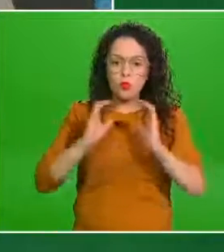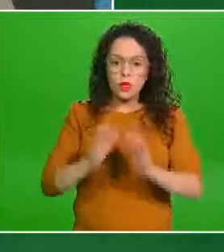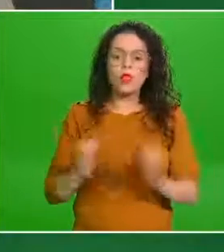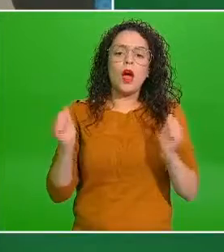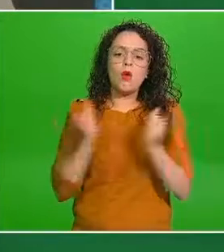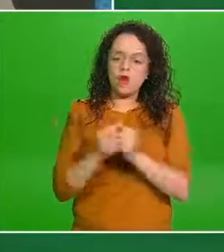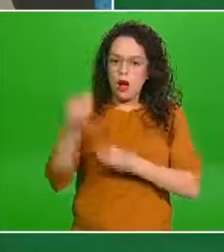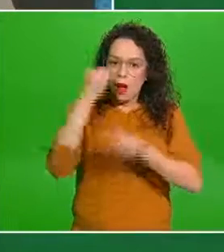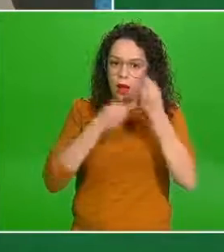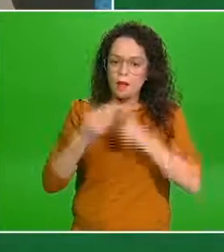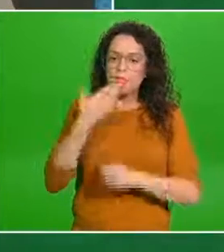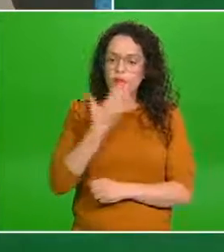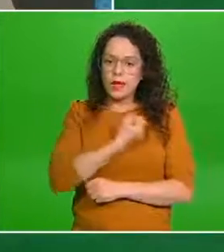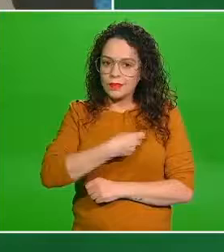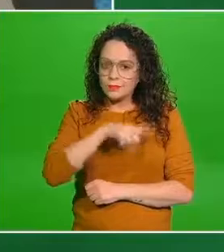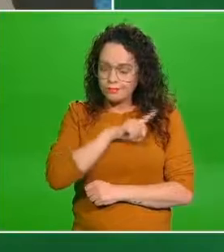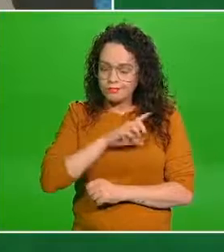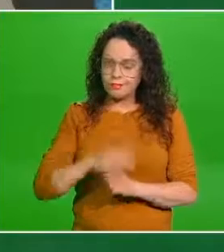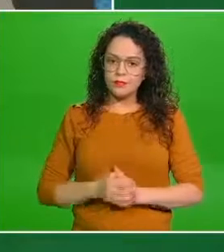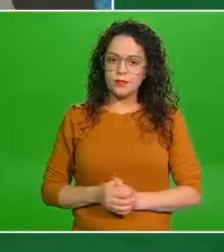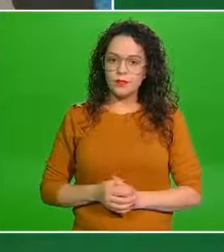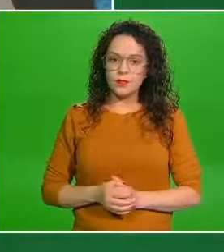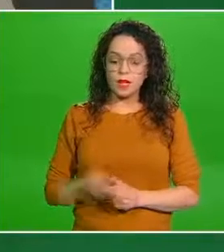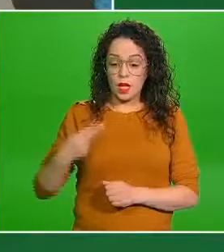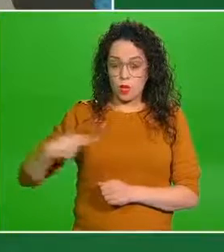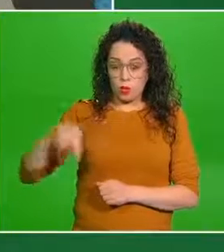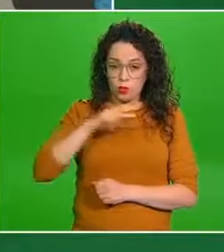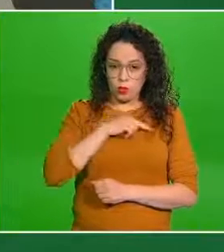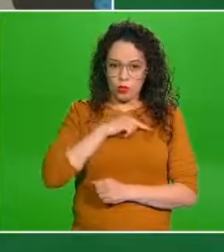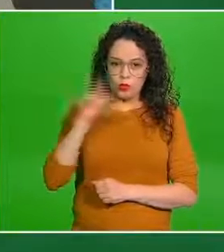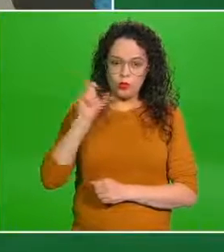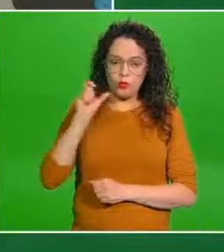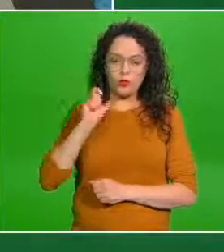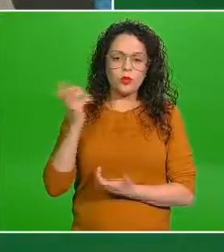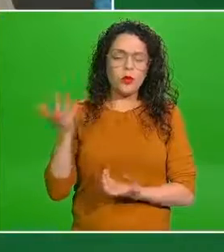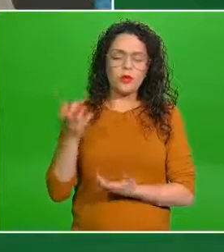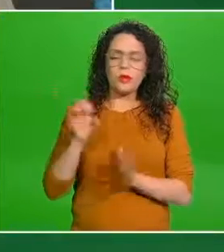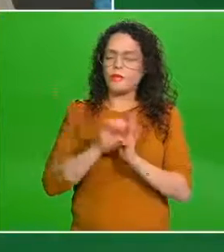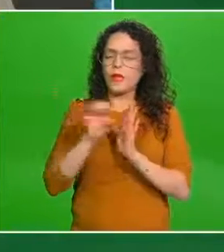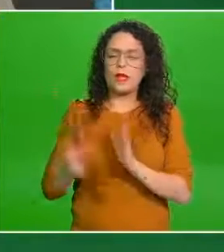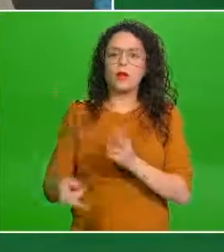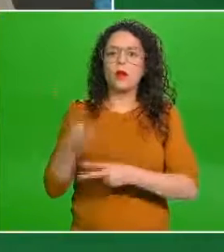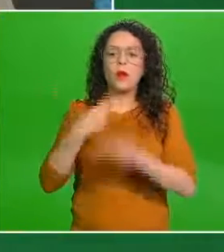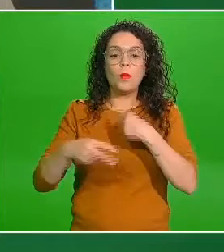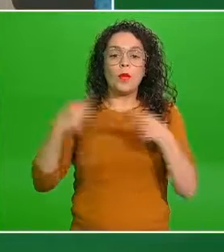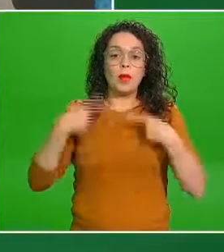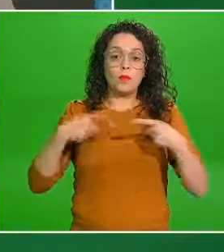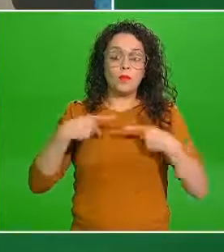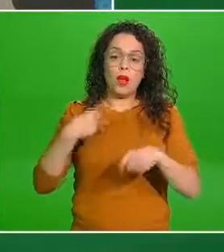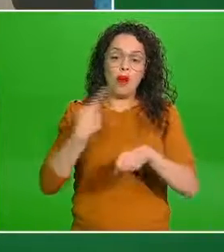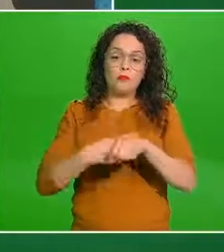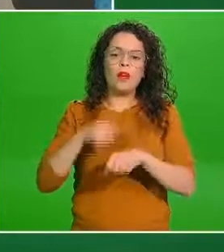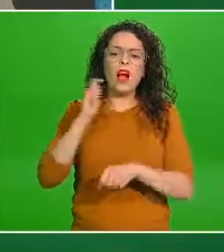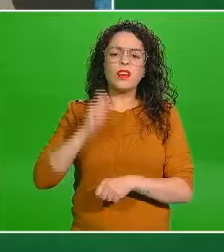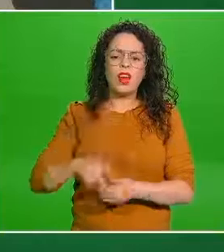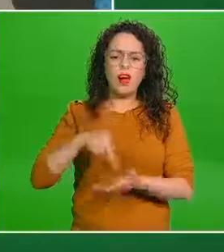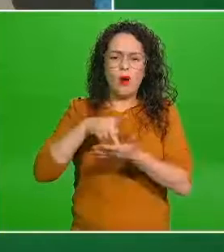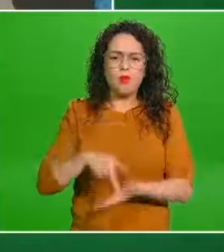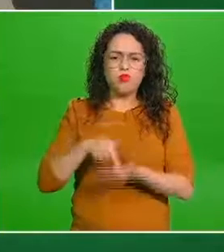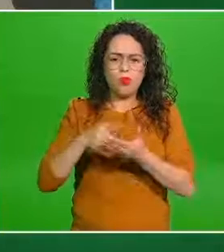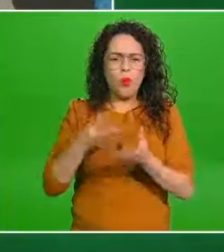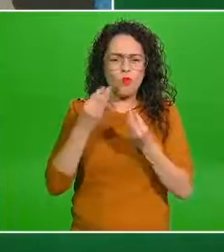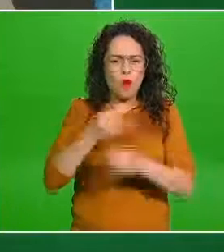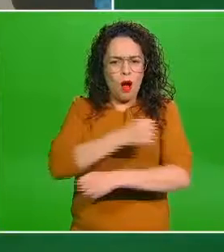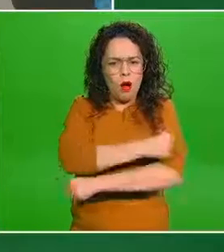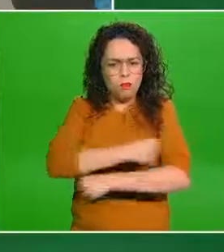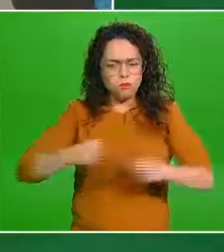alimentación, en el caso de nosotros en nuestra consulta, cuando llegan personas con sobrepeso y obesidad, llegan con un sentido